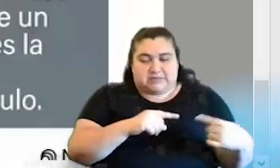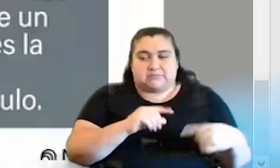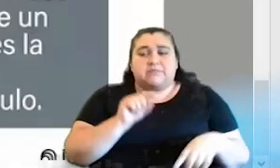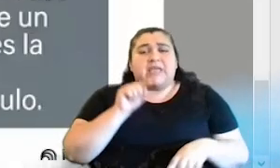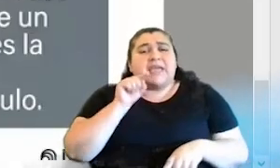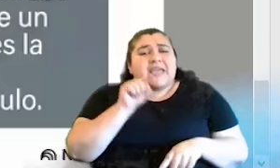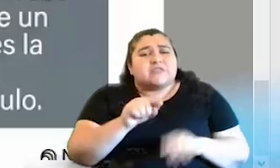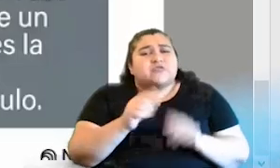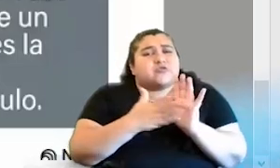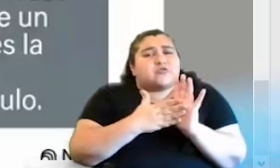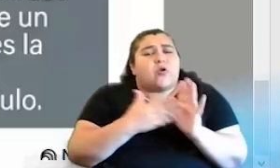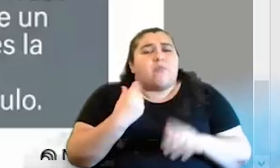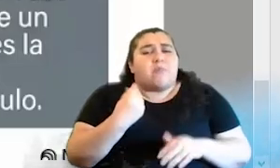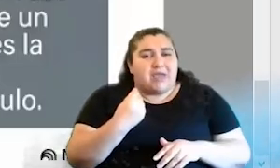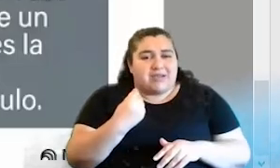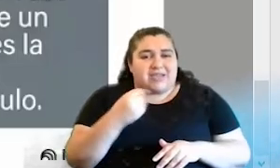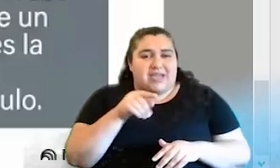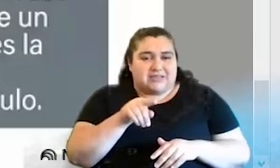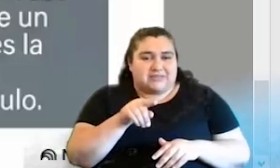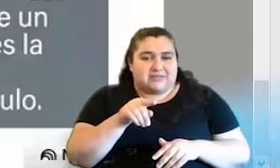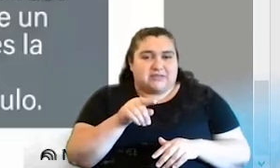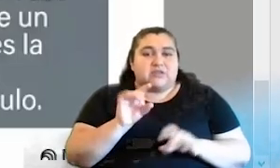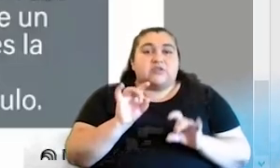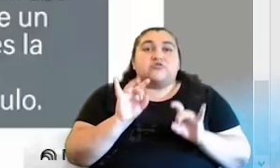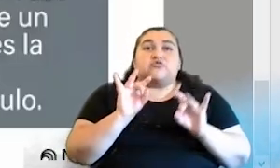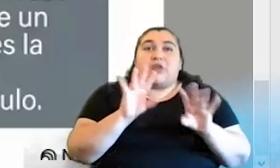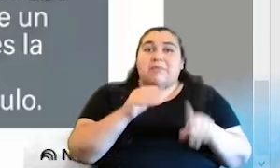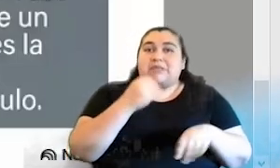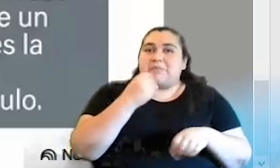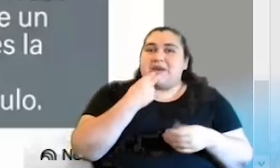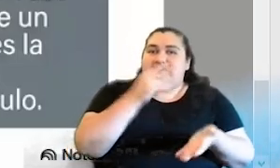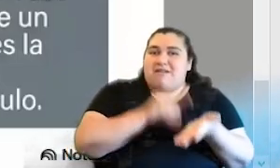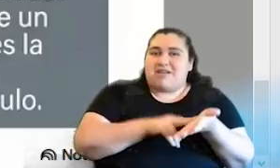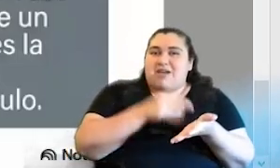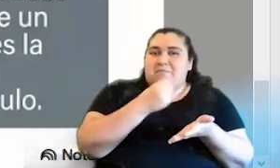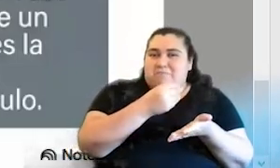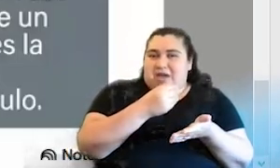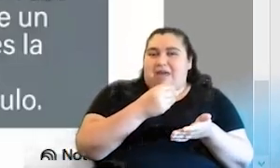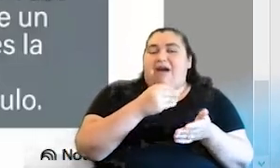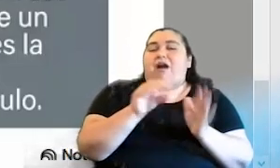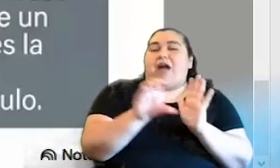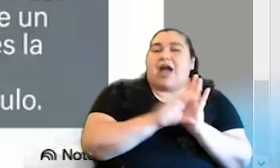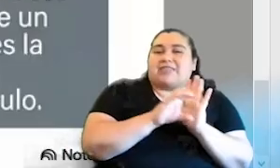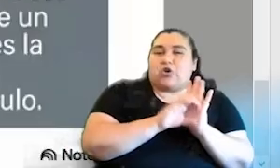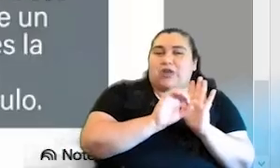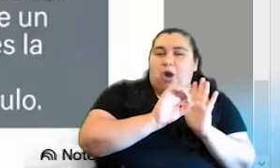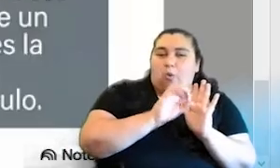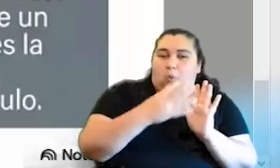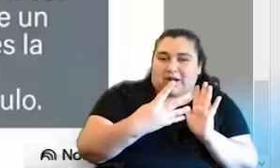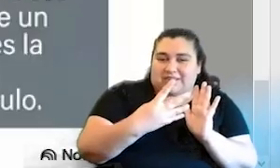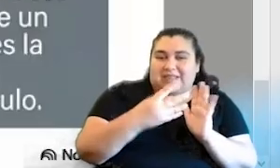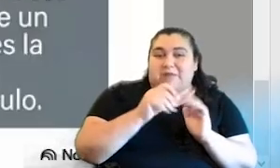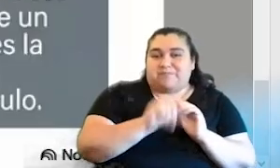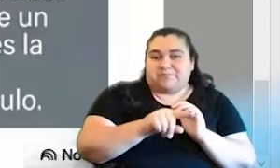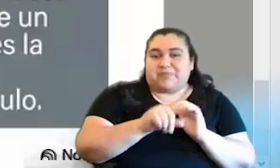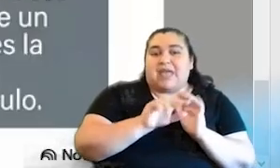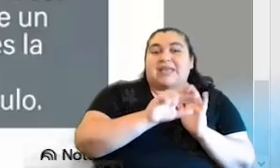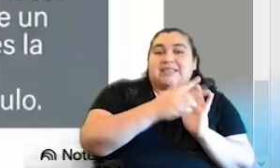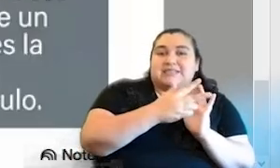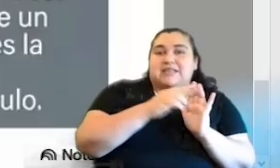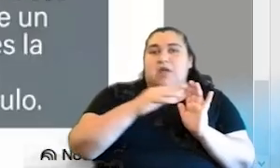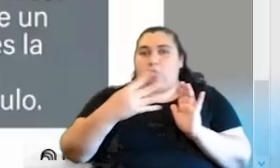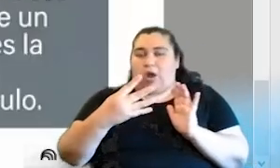solamente para las rentas de tercera, sino también para las rentas de cuarta categoría. Porque van a ver en todas